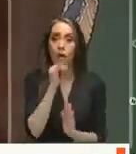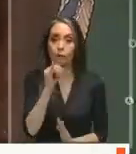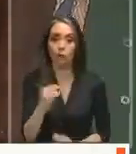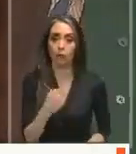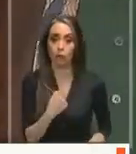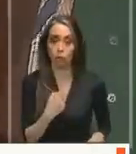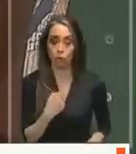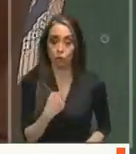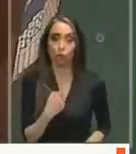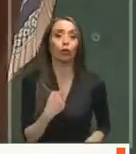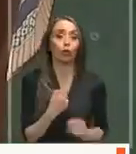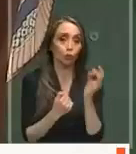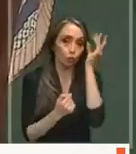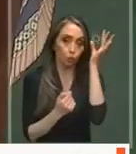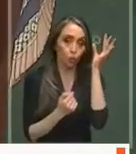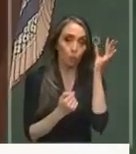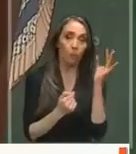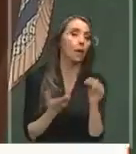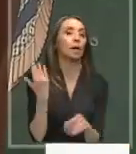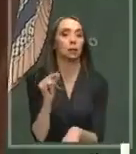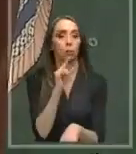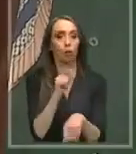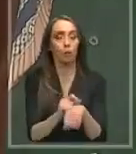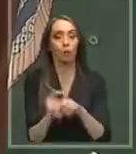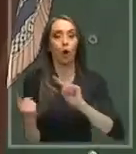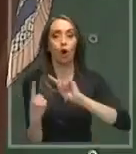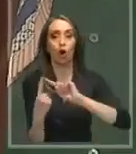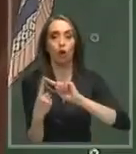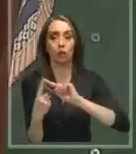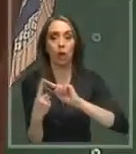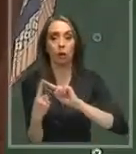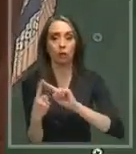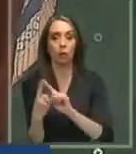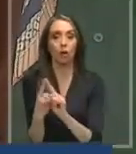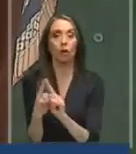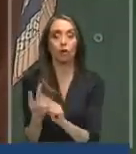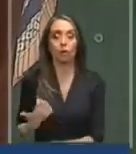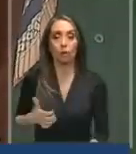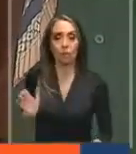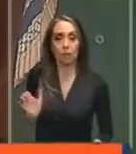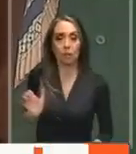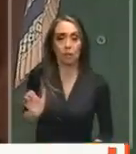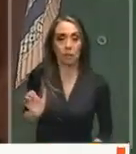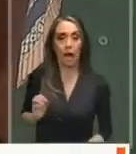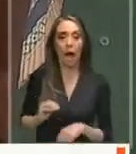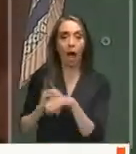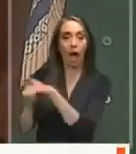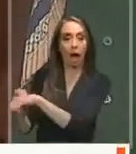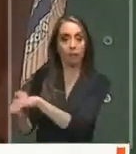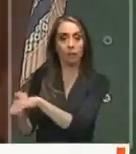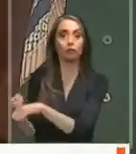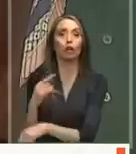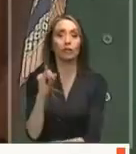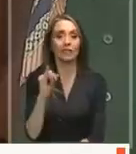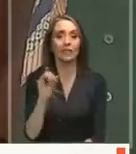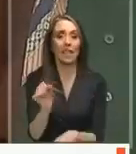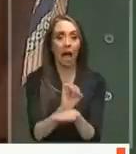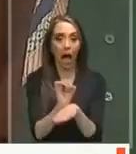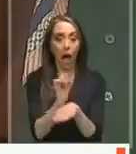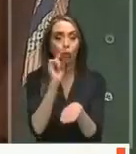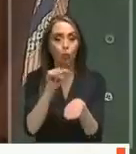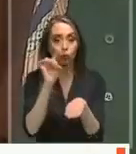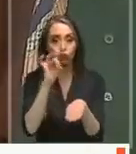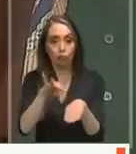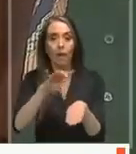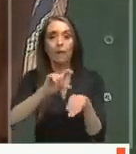puse en contacto solo minutos atrás con la policía de investigaciones y quienes confirman que hay un vehículo identificado